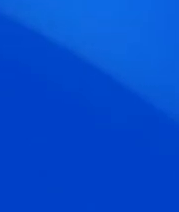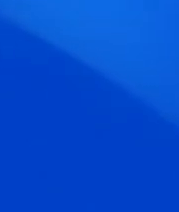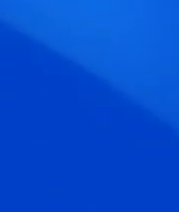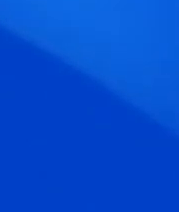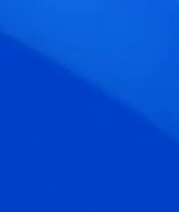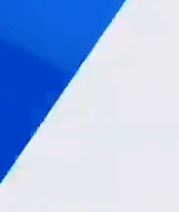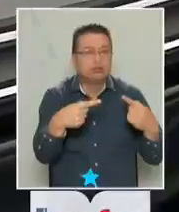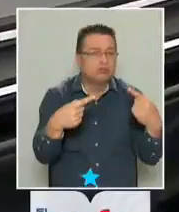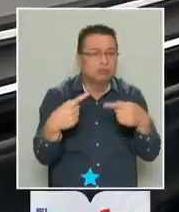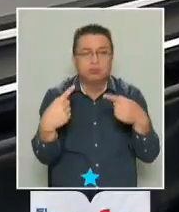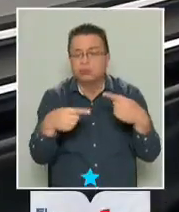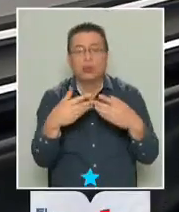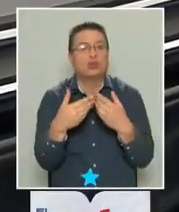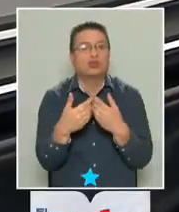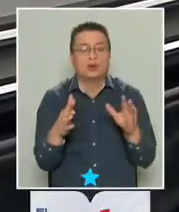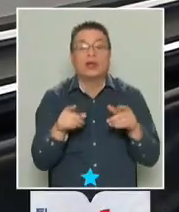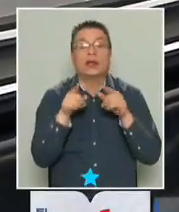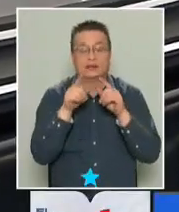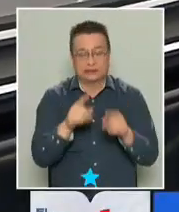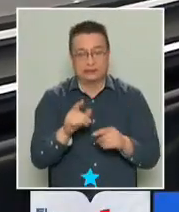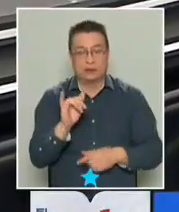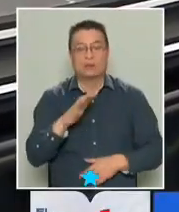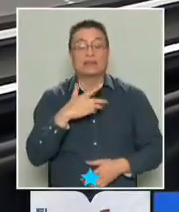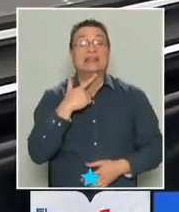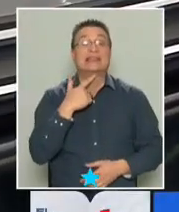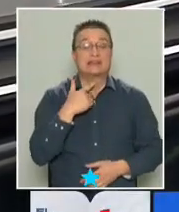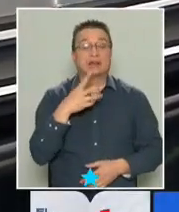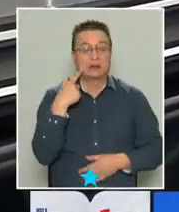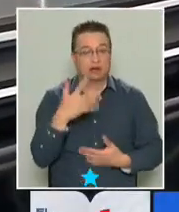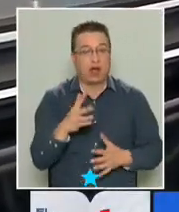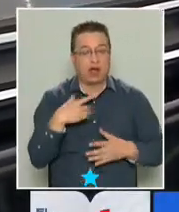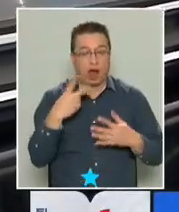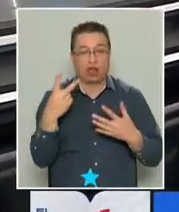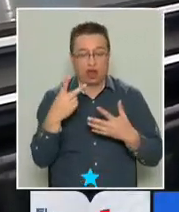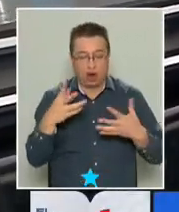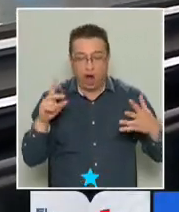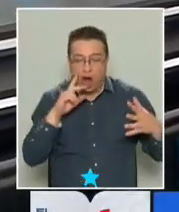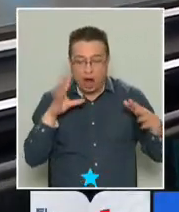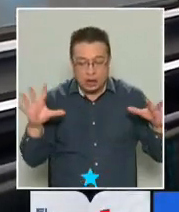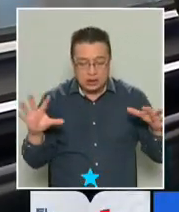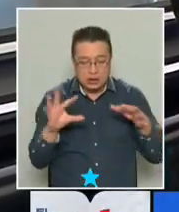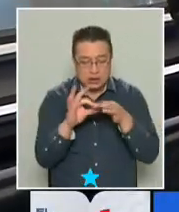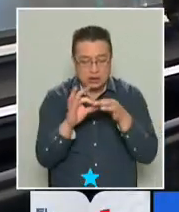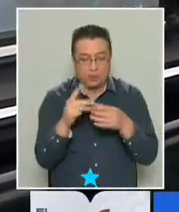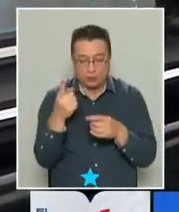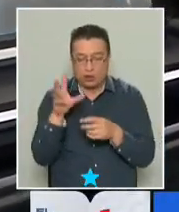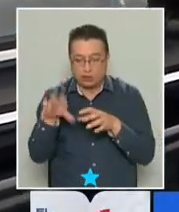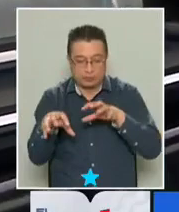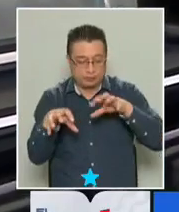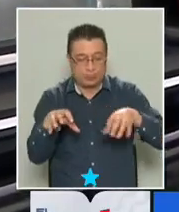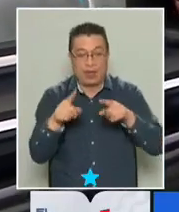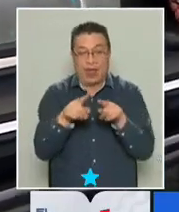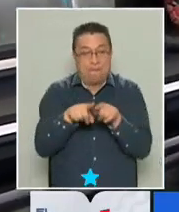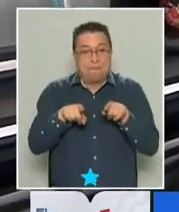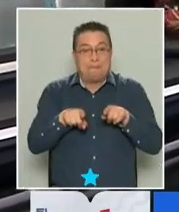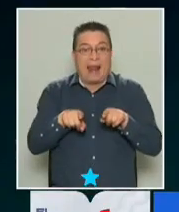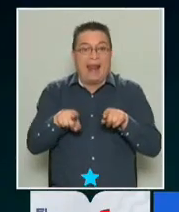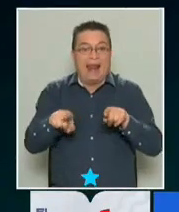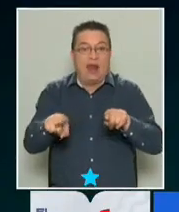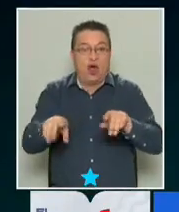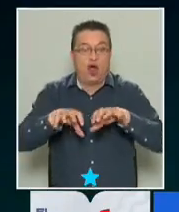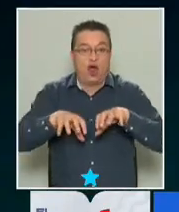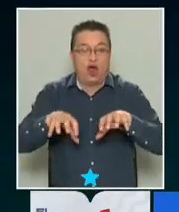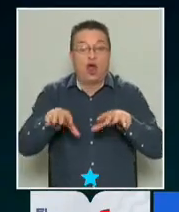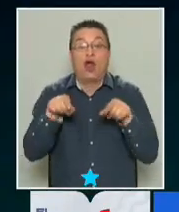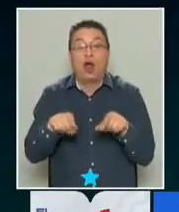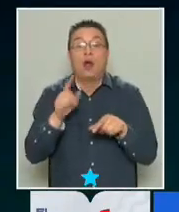si eso es bien interesante porque al existir a coexistir y por lo tanto funciona y exigirme de manera paralela una la cuestión es que queda